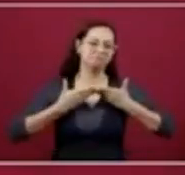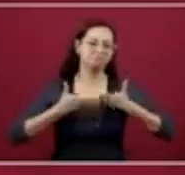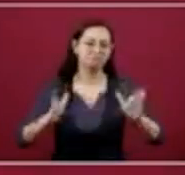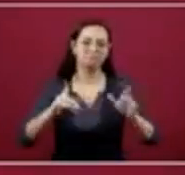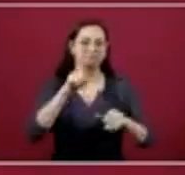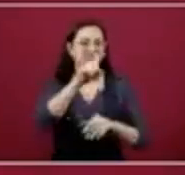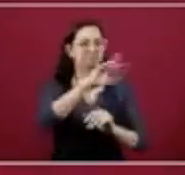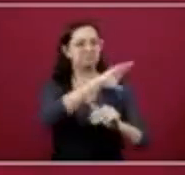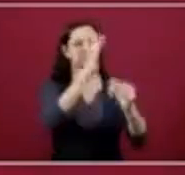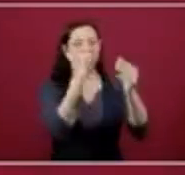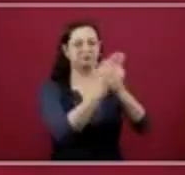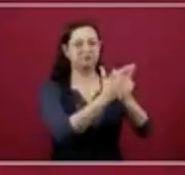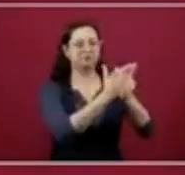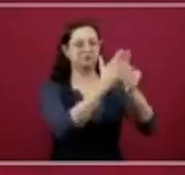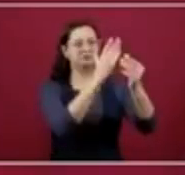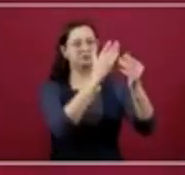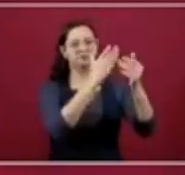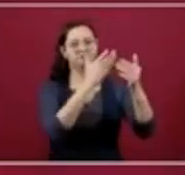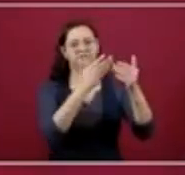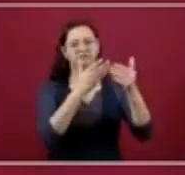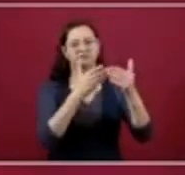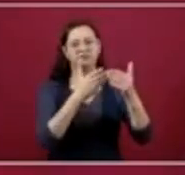archivos de